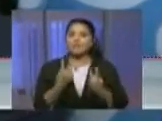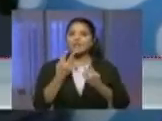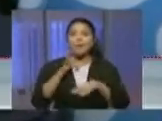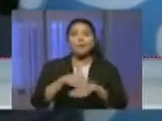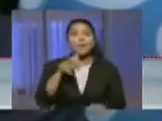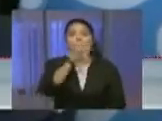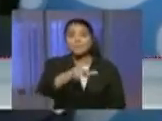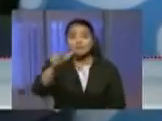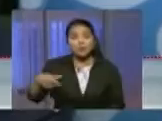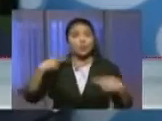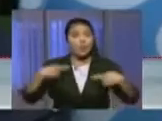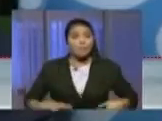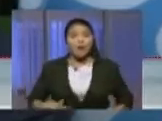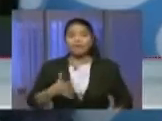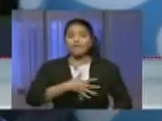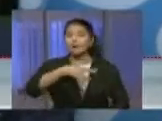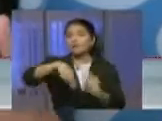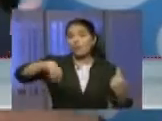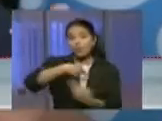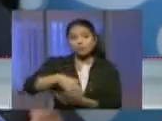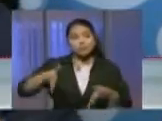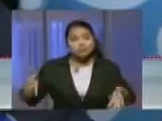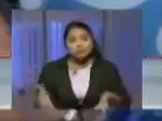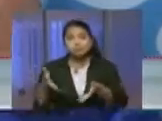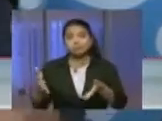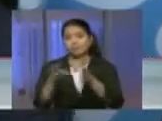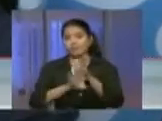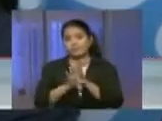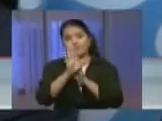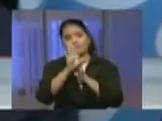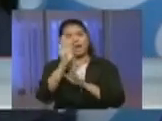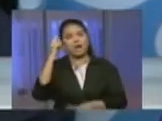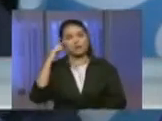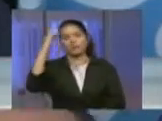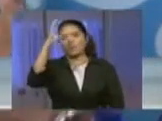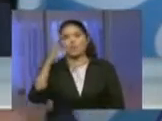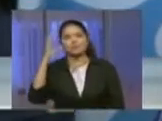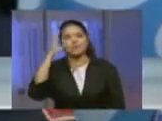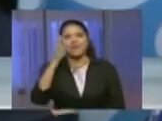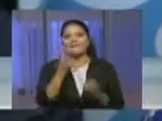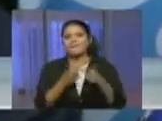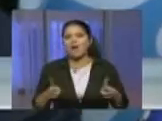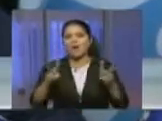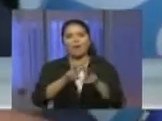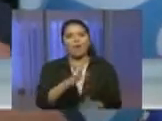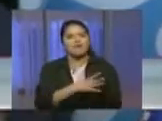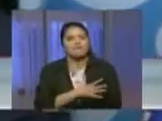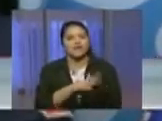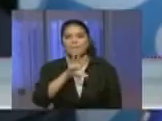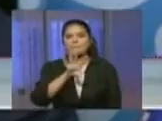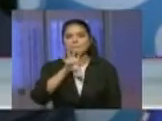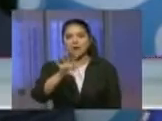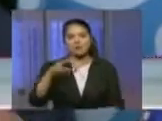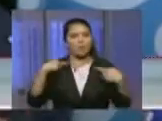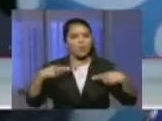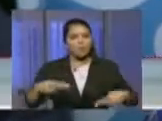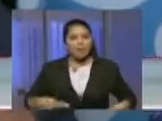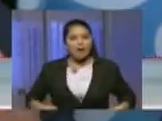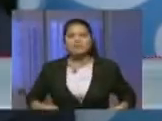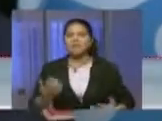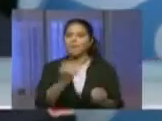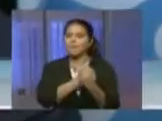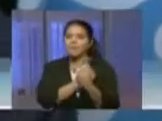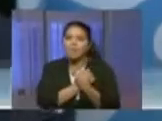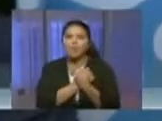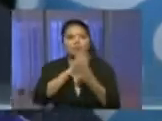integrales que la revolución se ha encargado de edificar en su conciencia valores de Patriotismo valores humanistas valores de amor